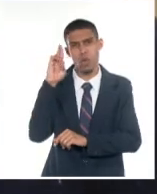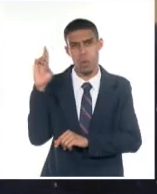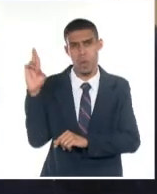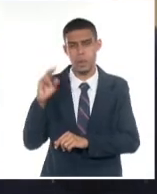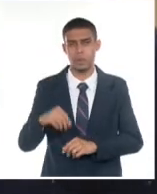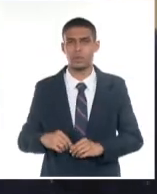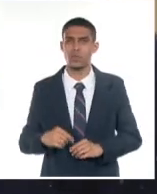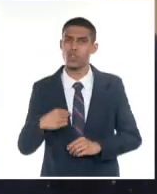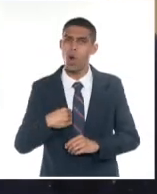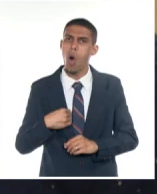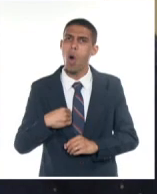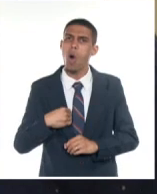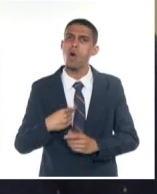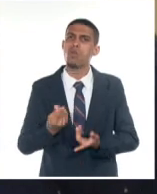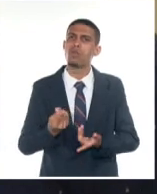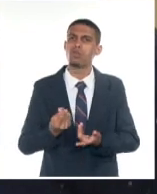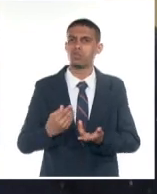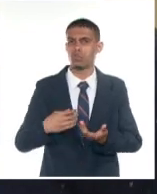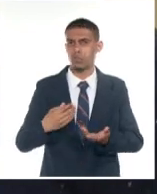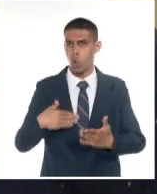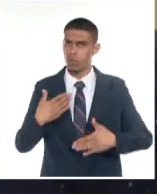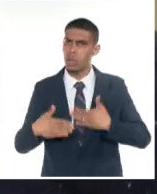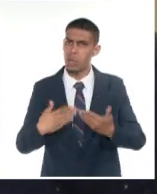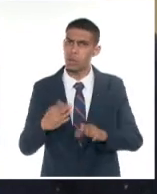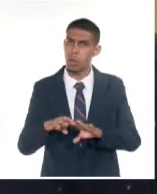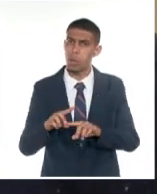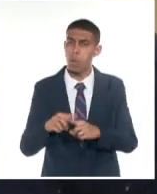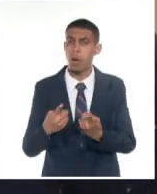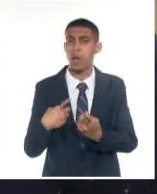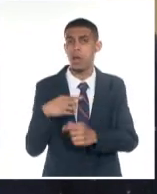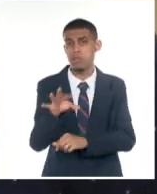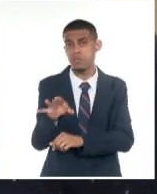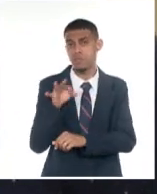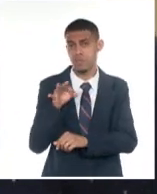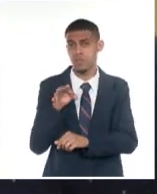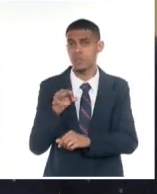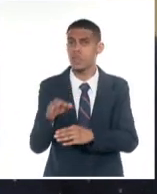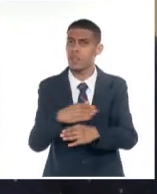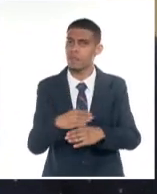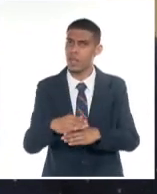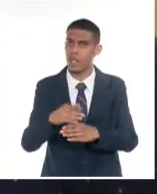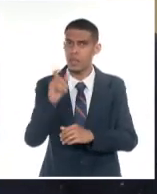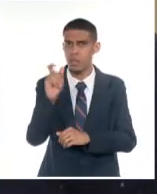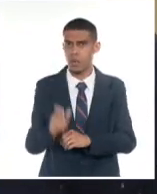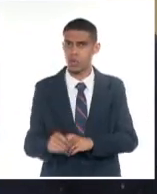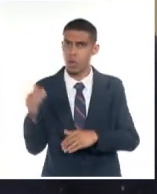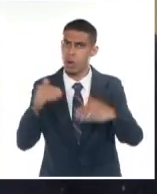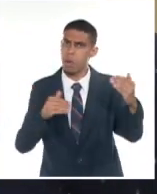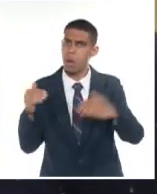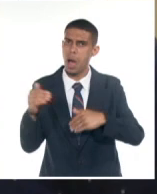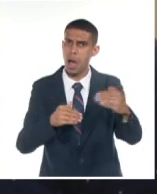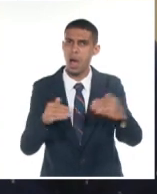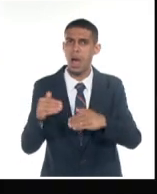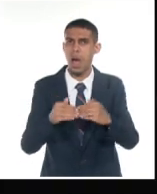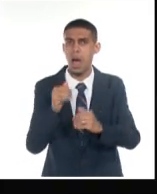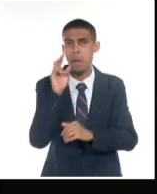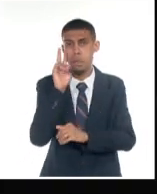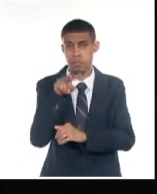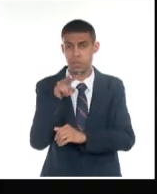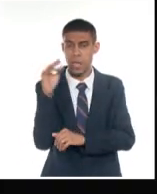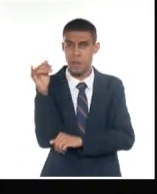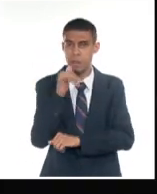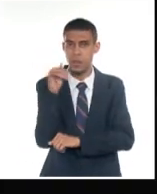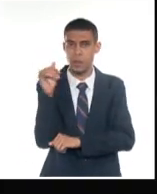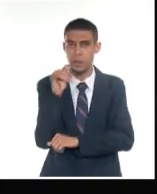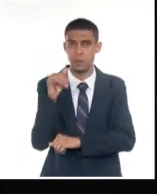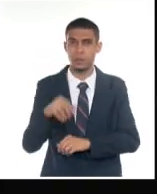me hayan acudido a la cita tantas personalidades, tantas figuras también de nuestra cultura para disfrutarlo. A través